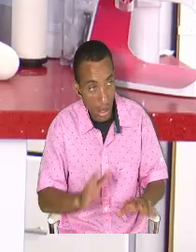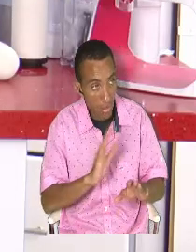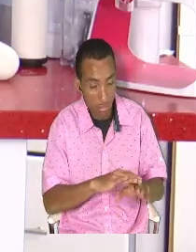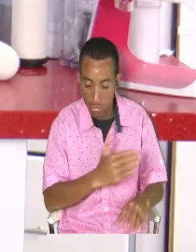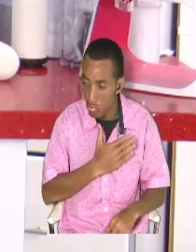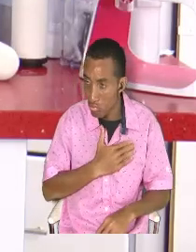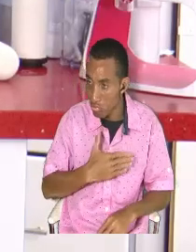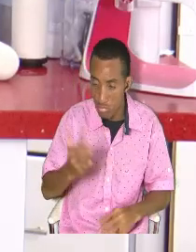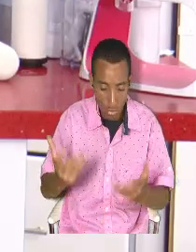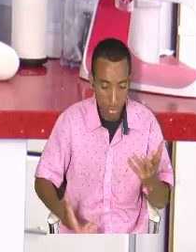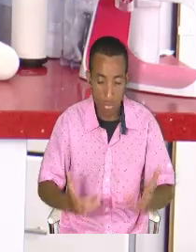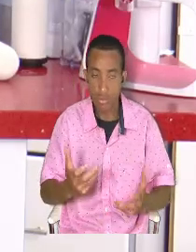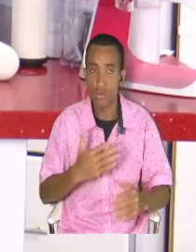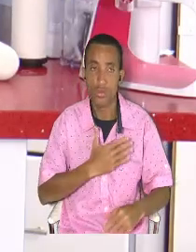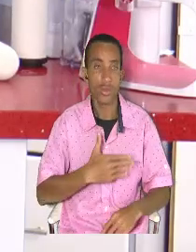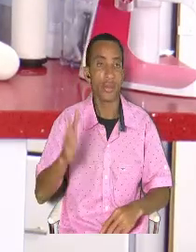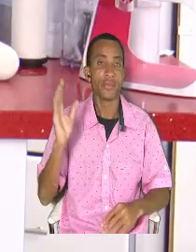hacer.